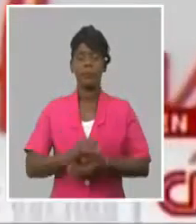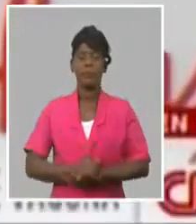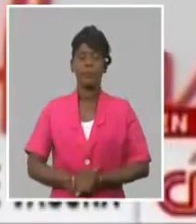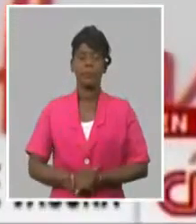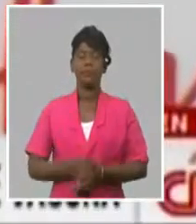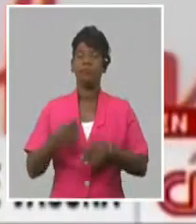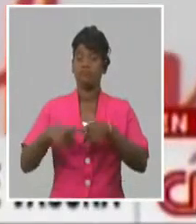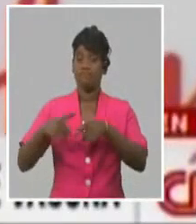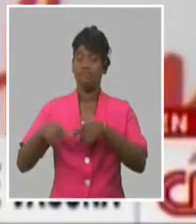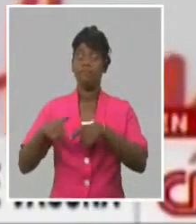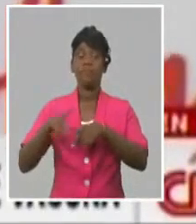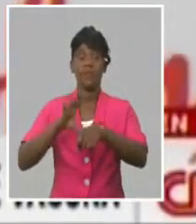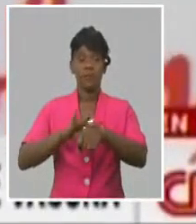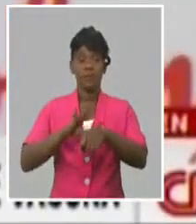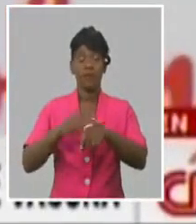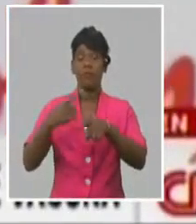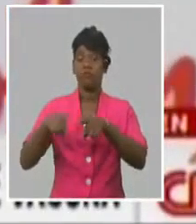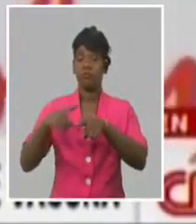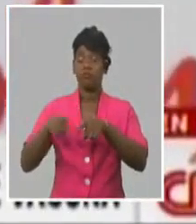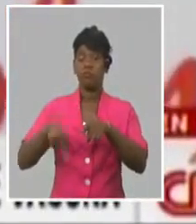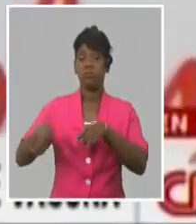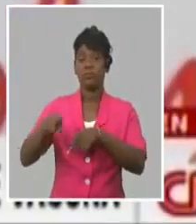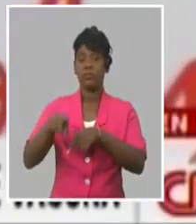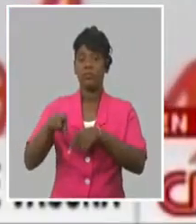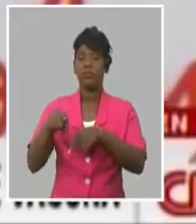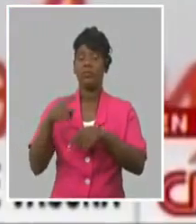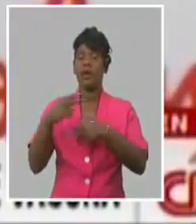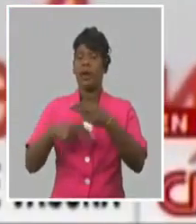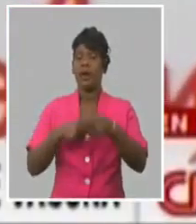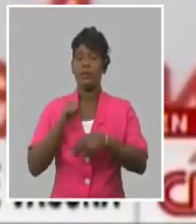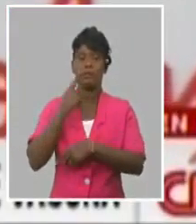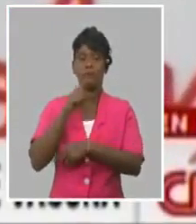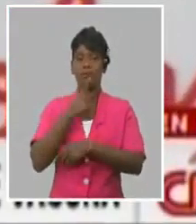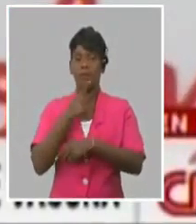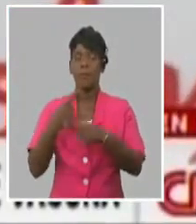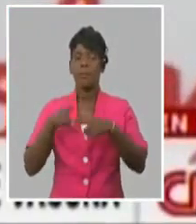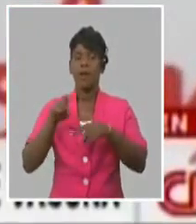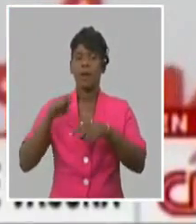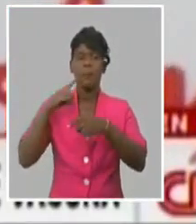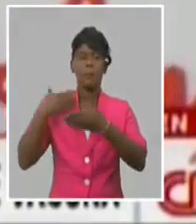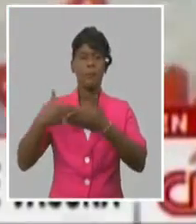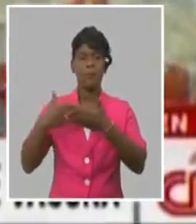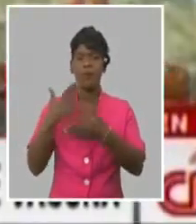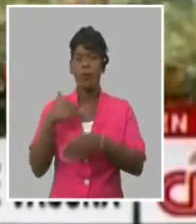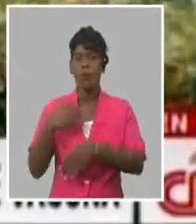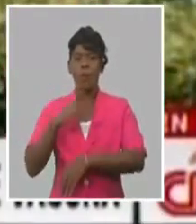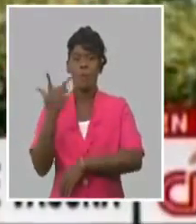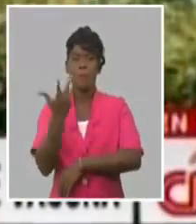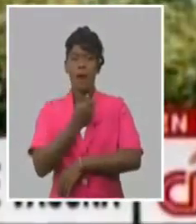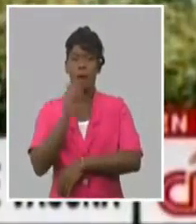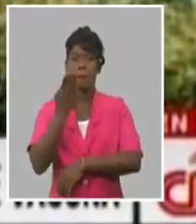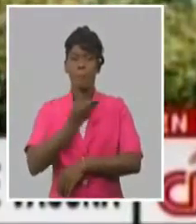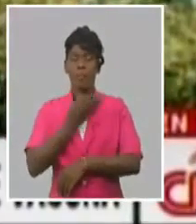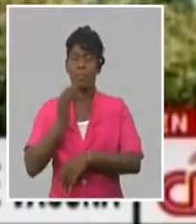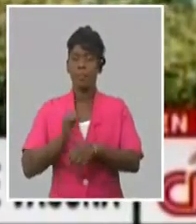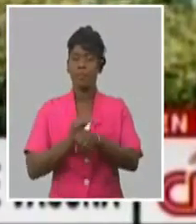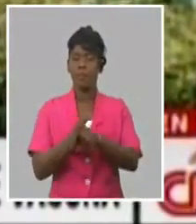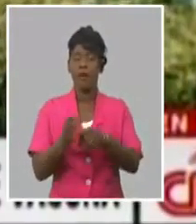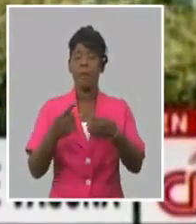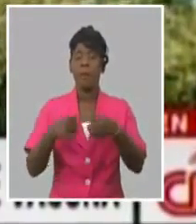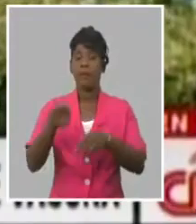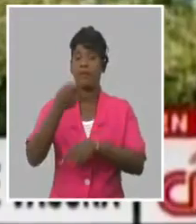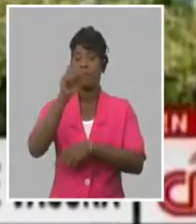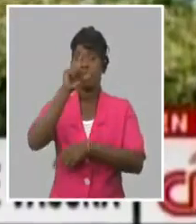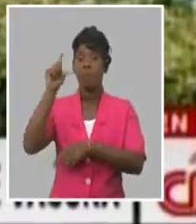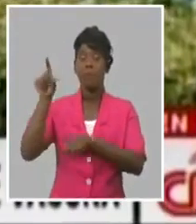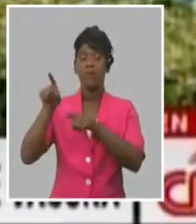inexplicable enfermedad en uno de los voluntarios a los ensayos clínicos de la vacuna de Johnson & Johnson hizo que la farmacéutica suspendiera por ahora y de